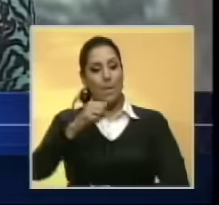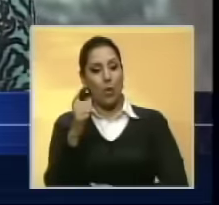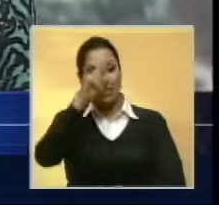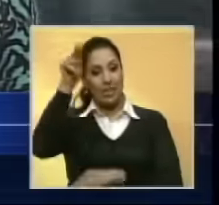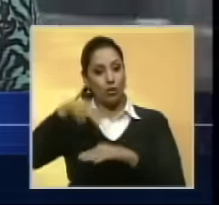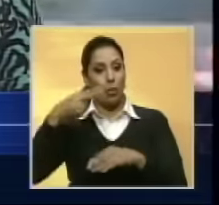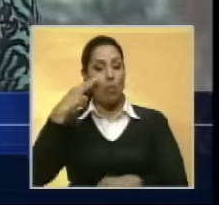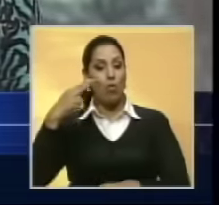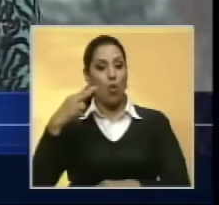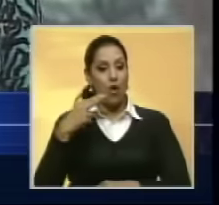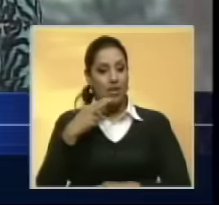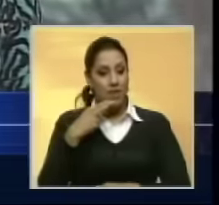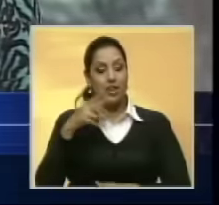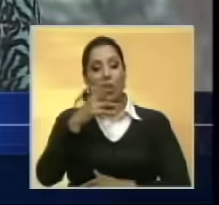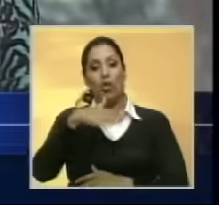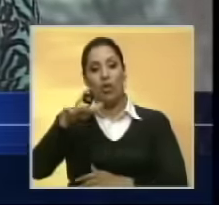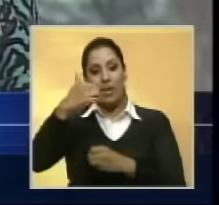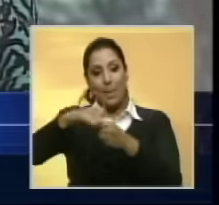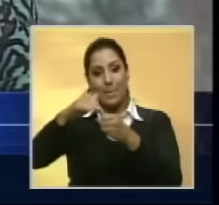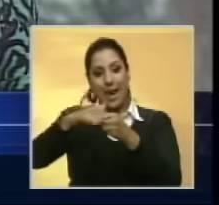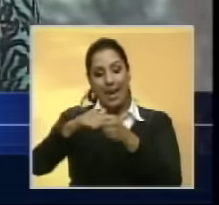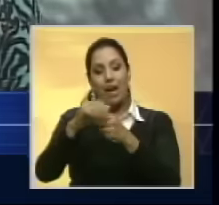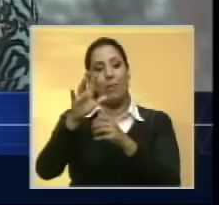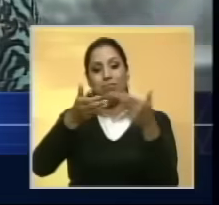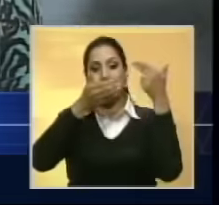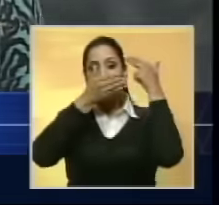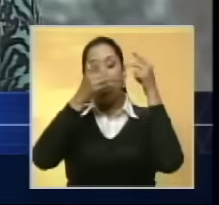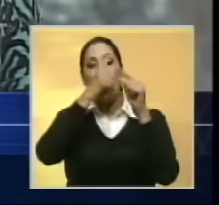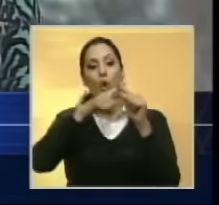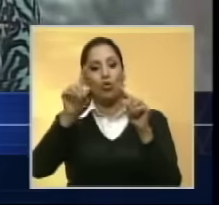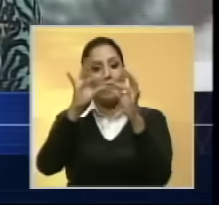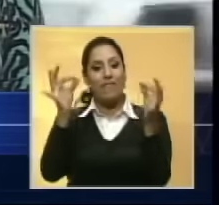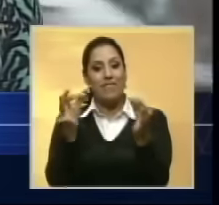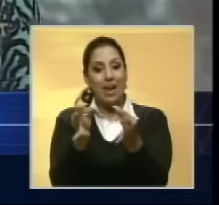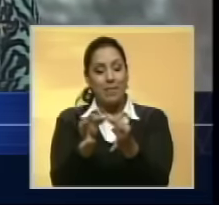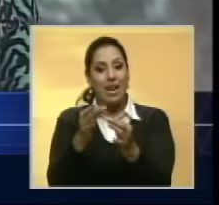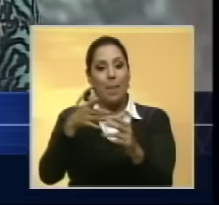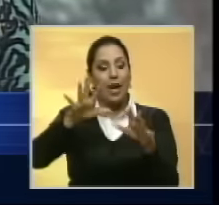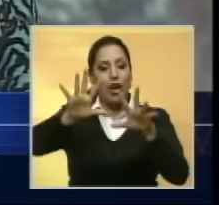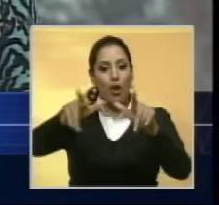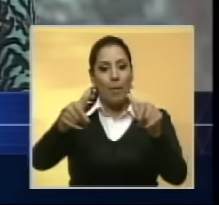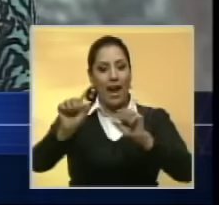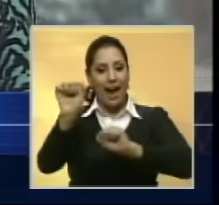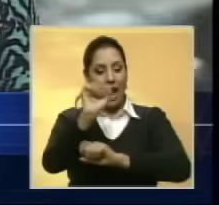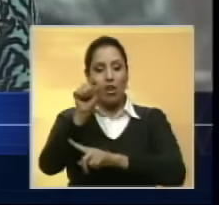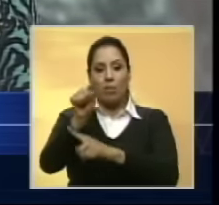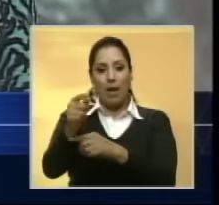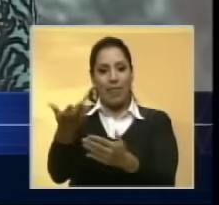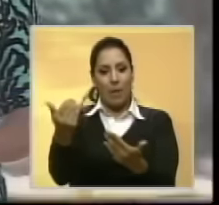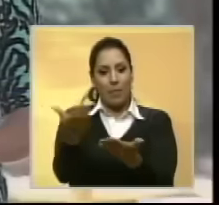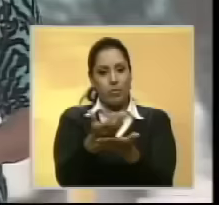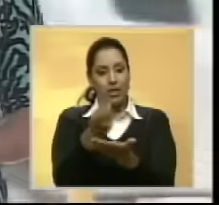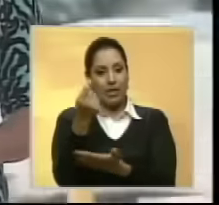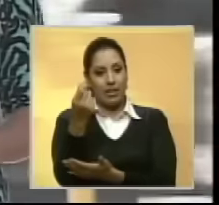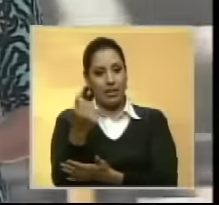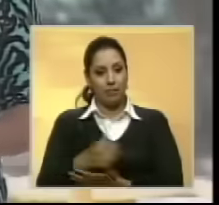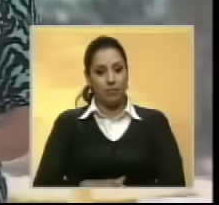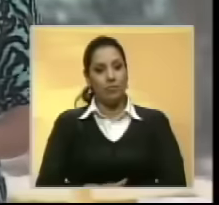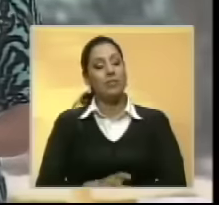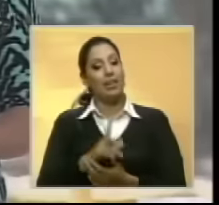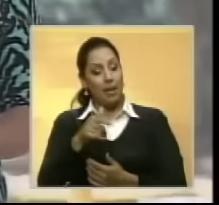en el barrio La Lechuga de Maracaibo tras mantener secuestrada a una familia para robarles el vehículo y exigir una importante cantidad de